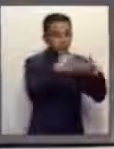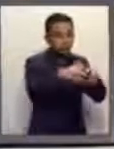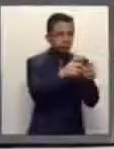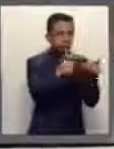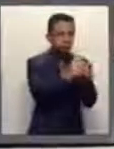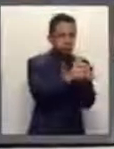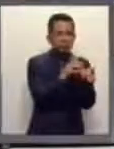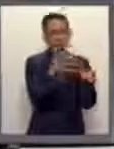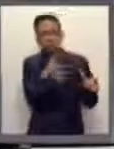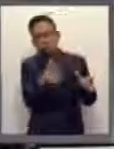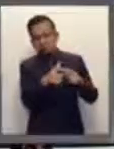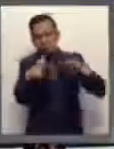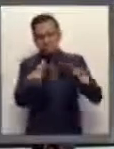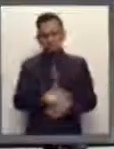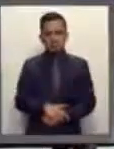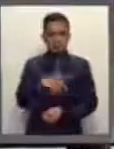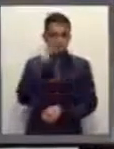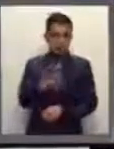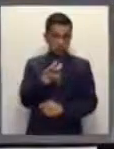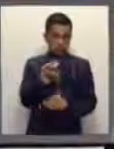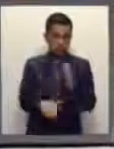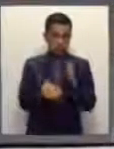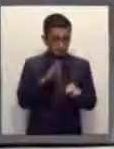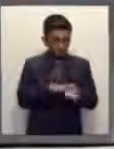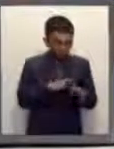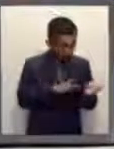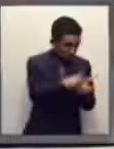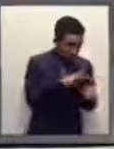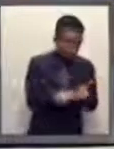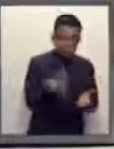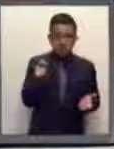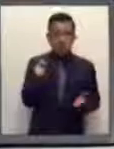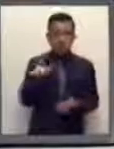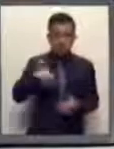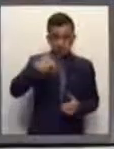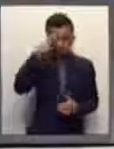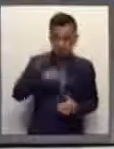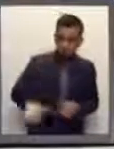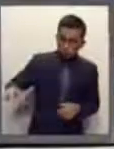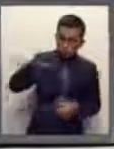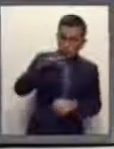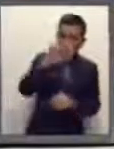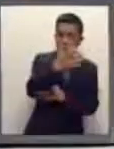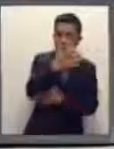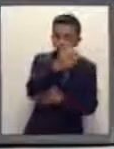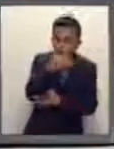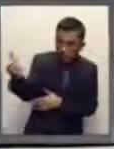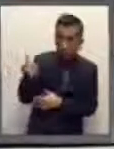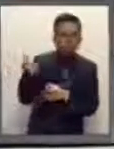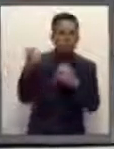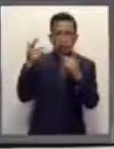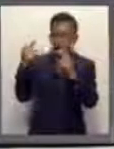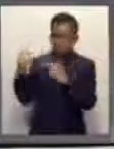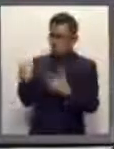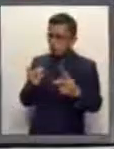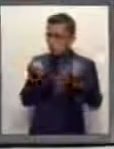de competencia en la agricultura ha traído buena parte de la devastación del campo mexicano. Es indudable también que esta falta